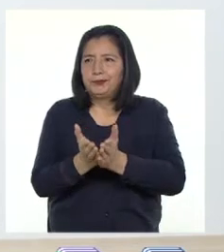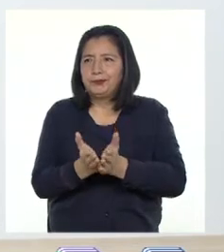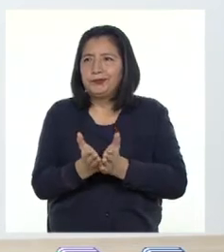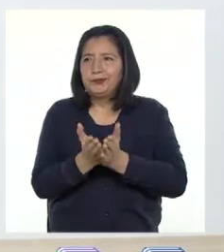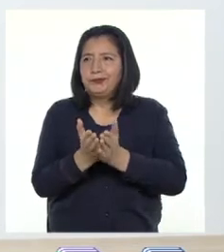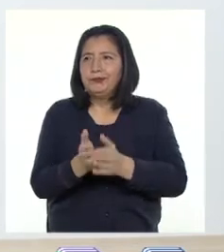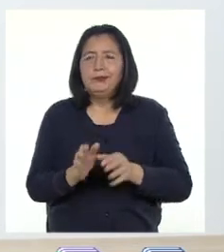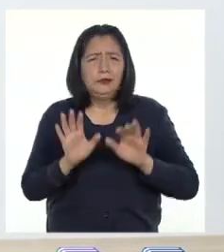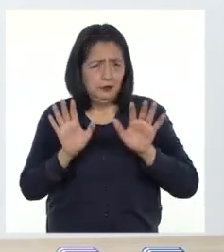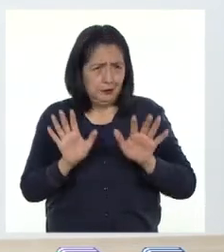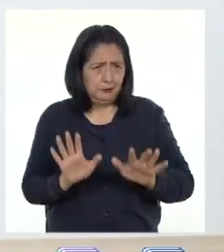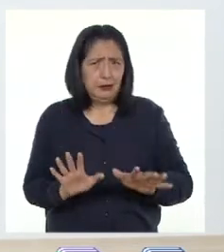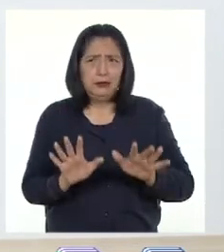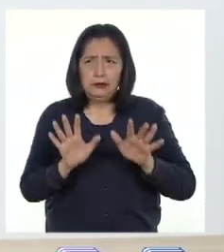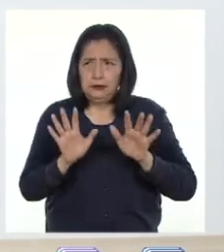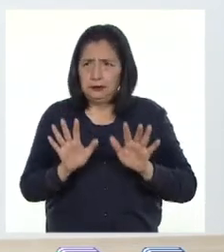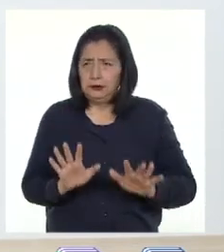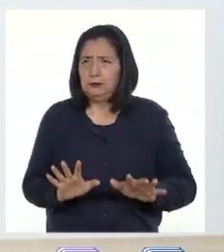es! ¡Despacio!